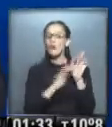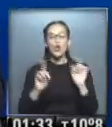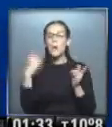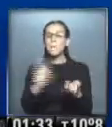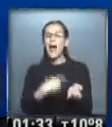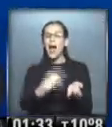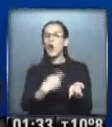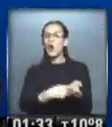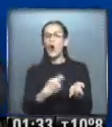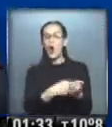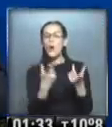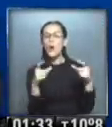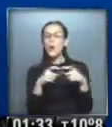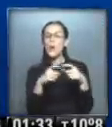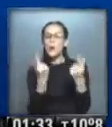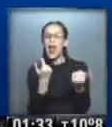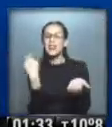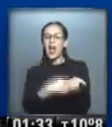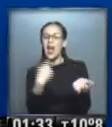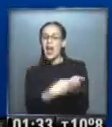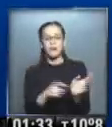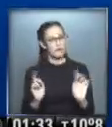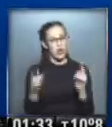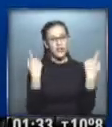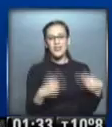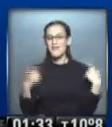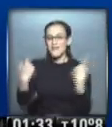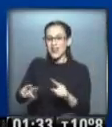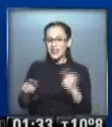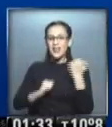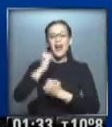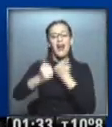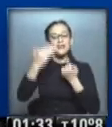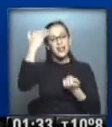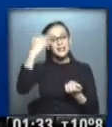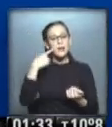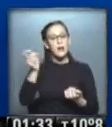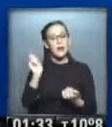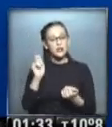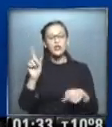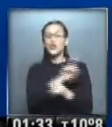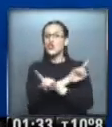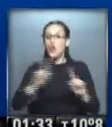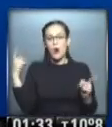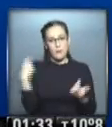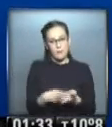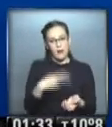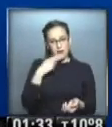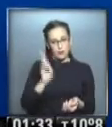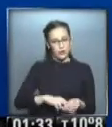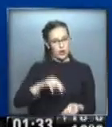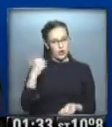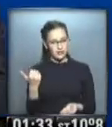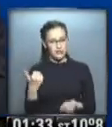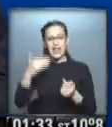imponible con esta modificación, son dos cuestiones distintas. Hasta 15.000 pesos no se paga impuesto a